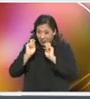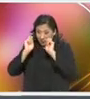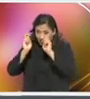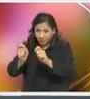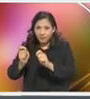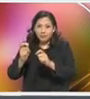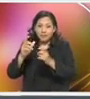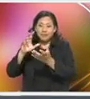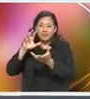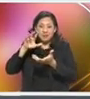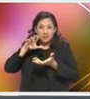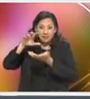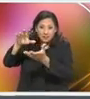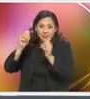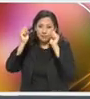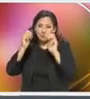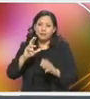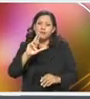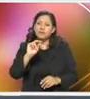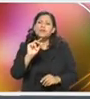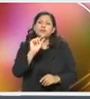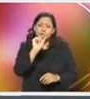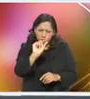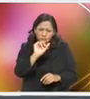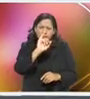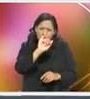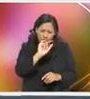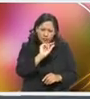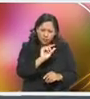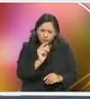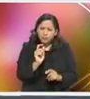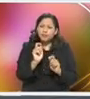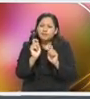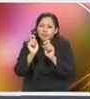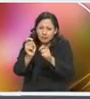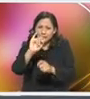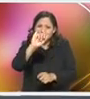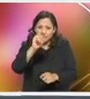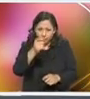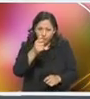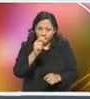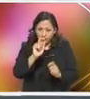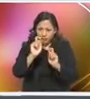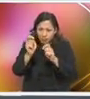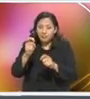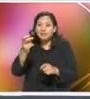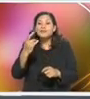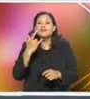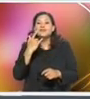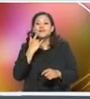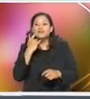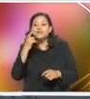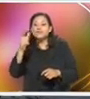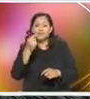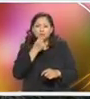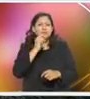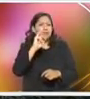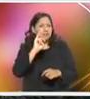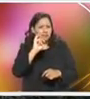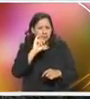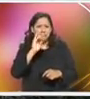más allá de sus capacidades. A poquitas. Un poquito. Esto que va a ser una relación más amable entre los chavos, ¿no?